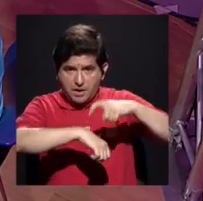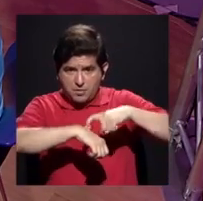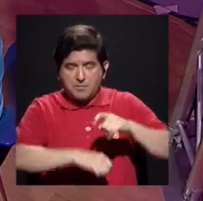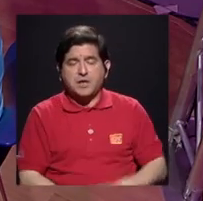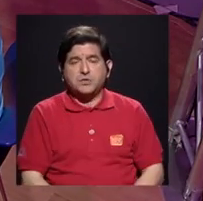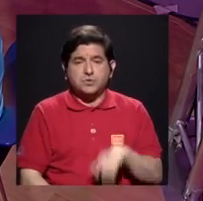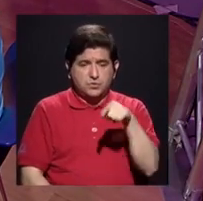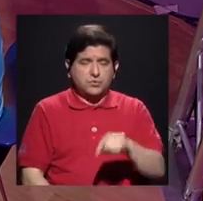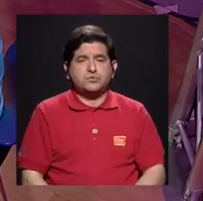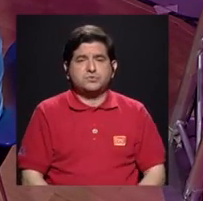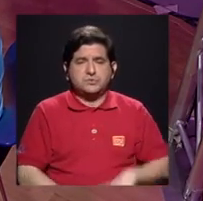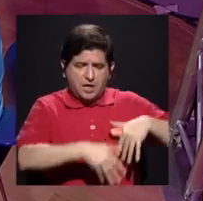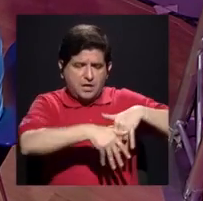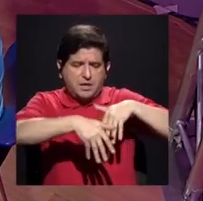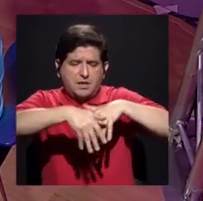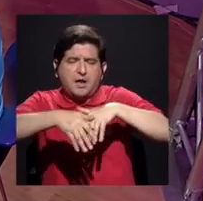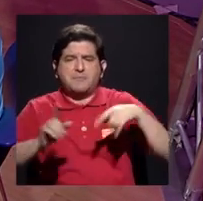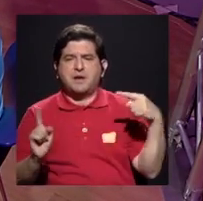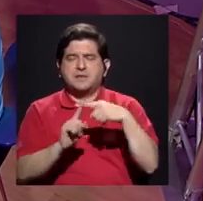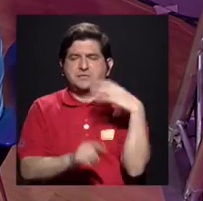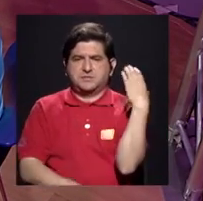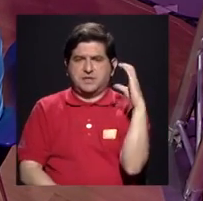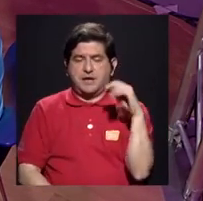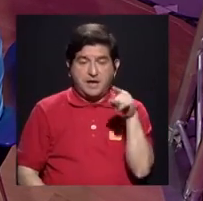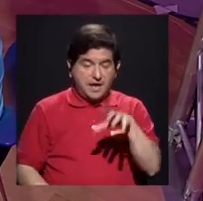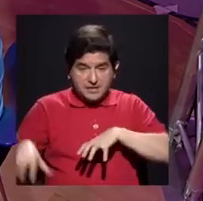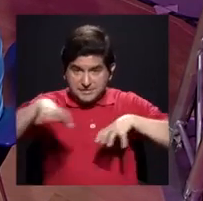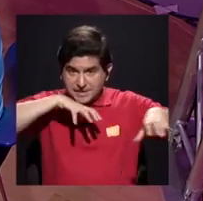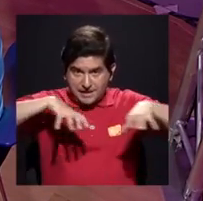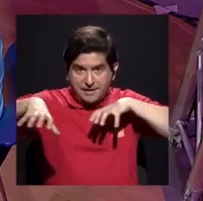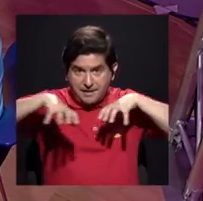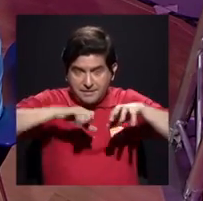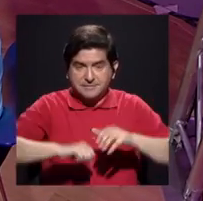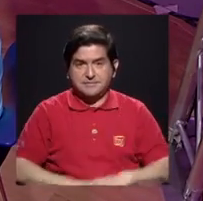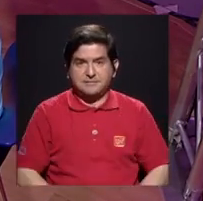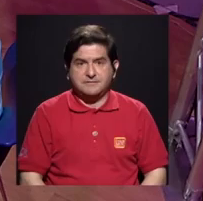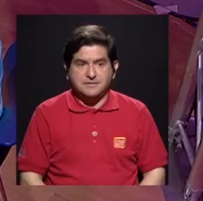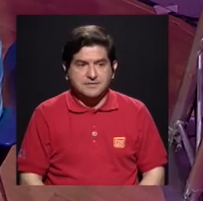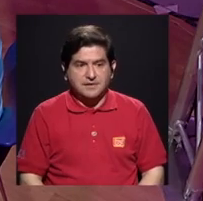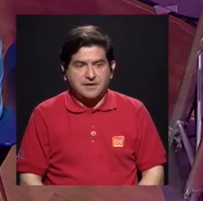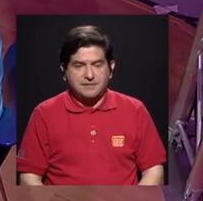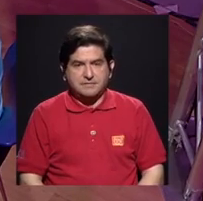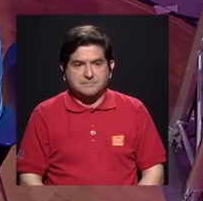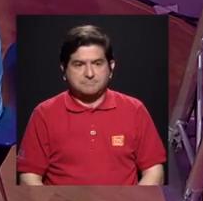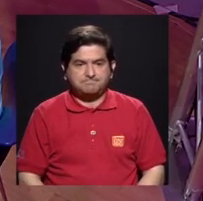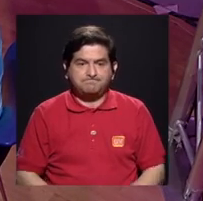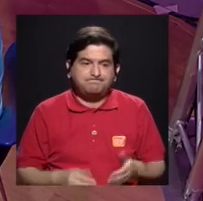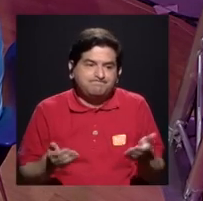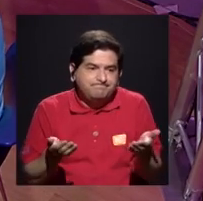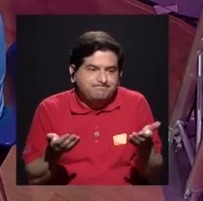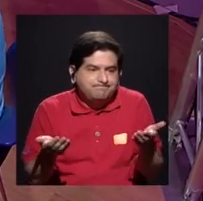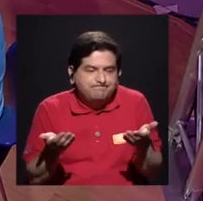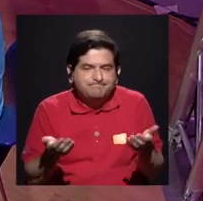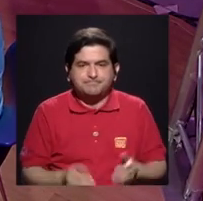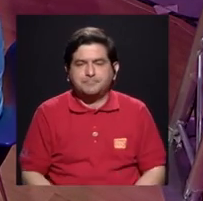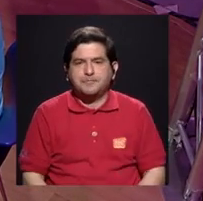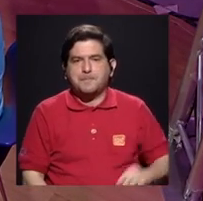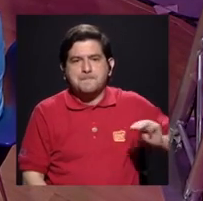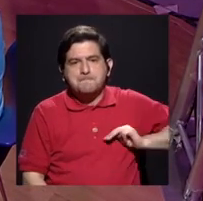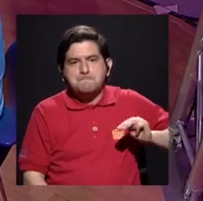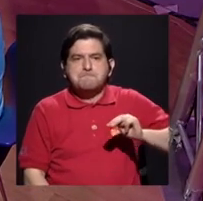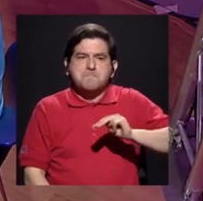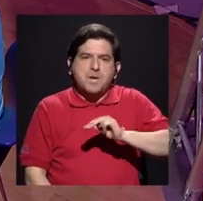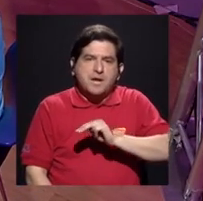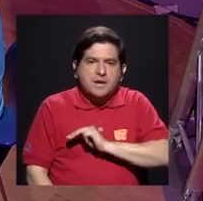romería porque eso es una actividad que el ministerio